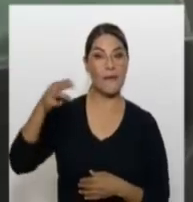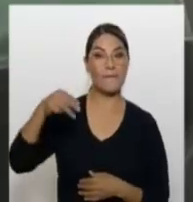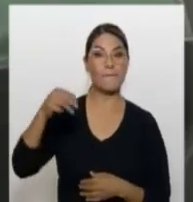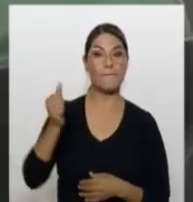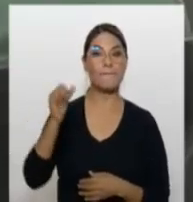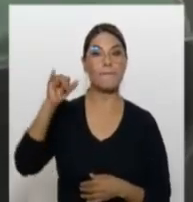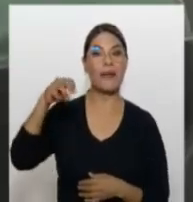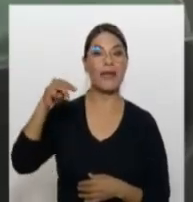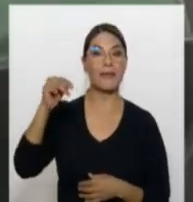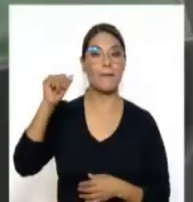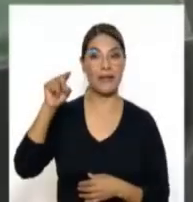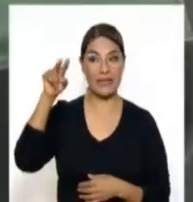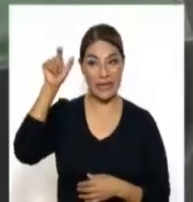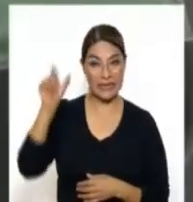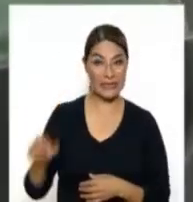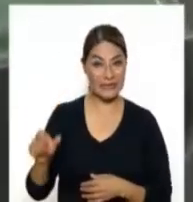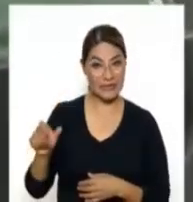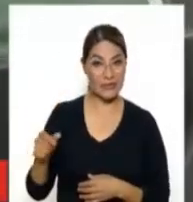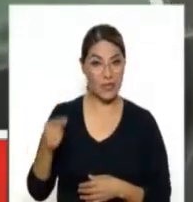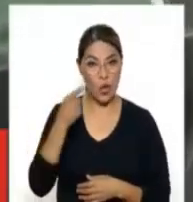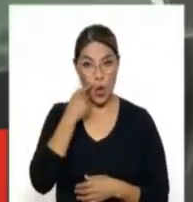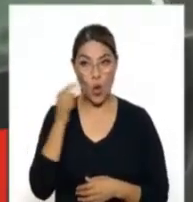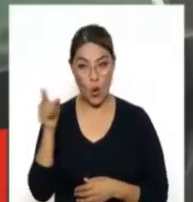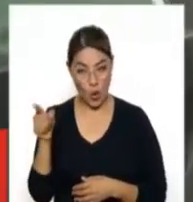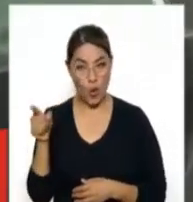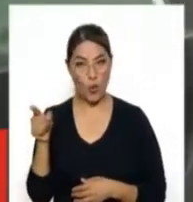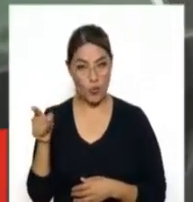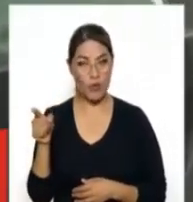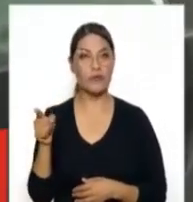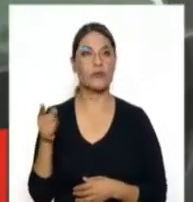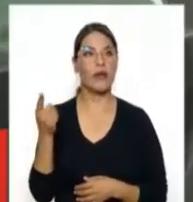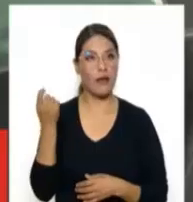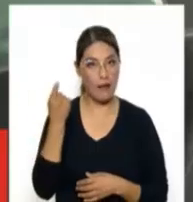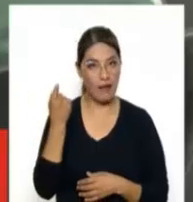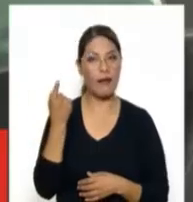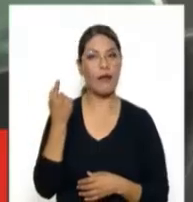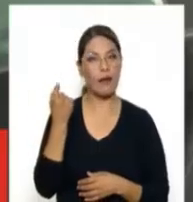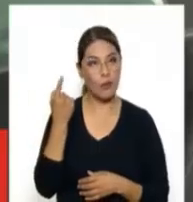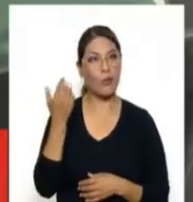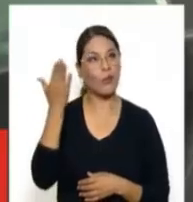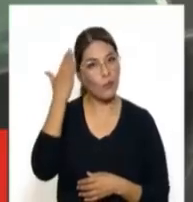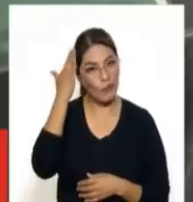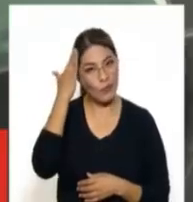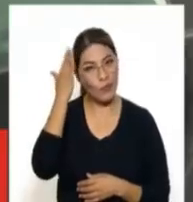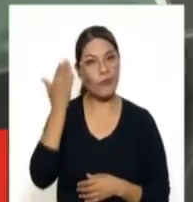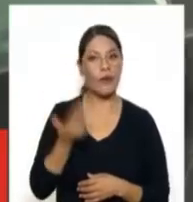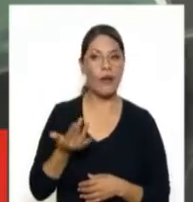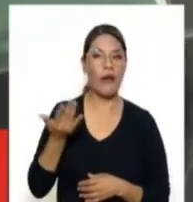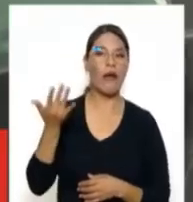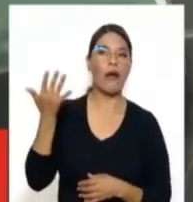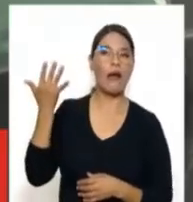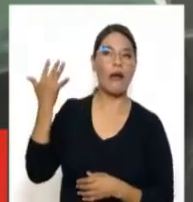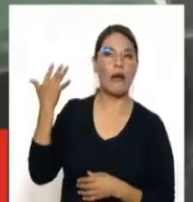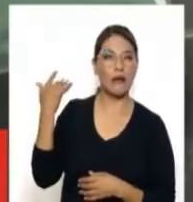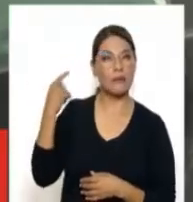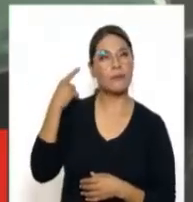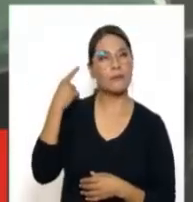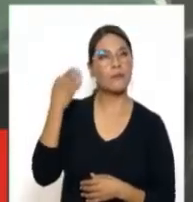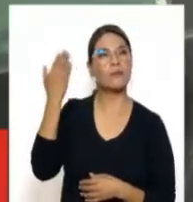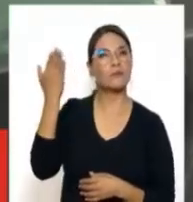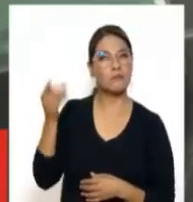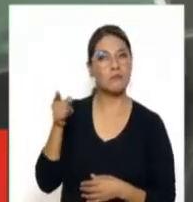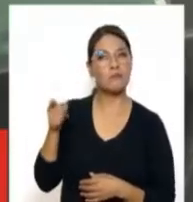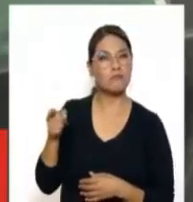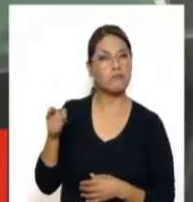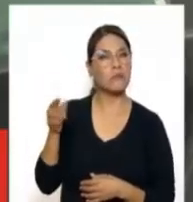amigos de Bucons, el día de hoy les vamos a dar a conocer que la última sesión del juicio oral contra el exmandatario Alejandro